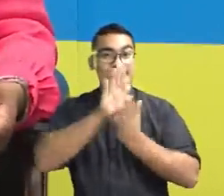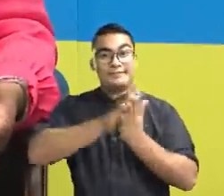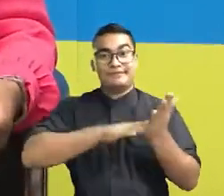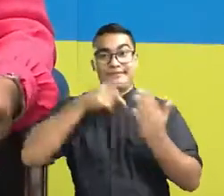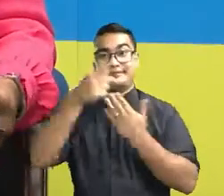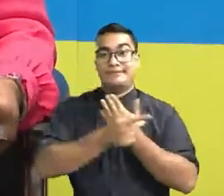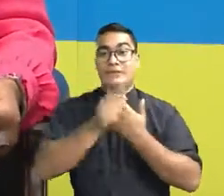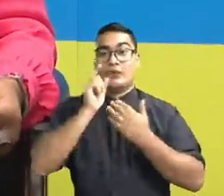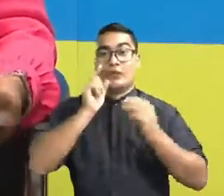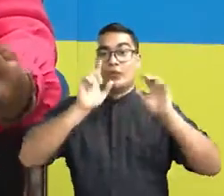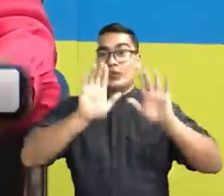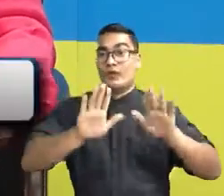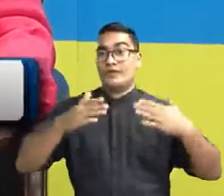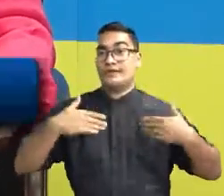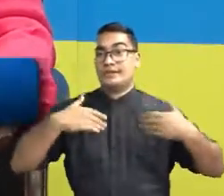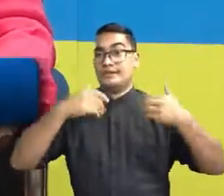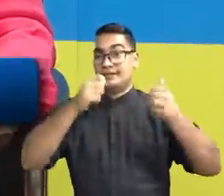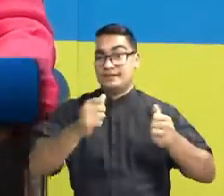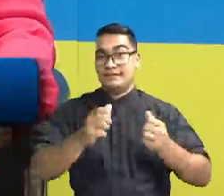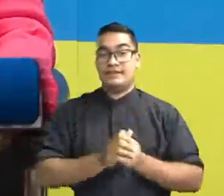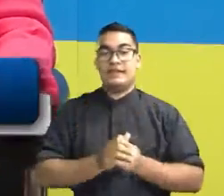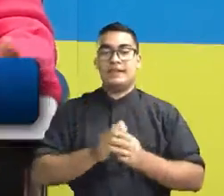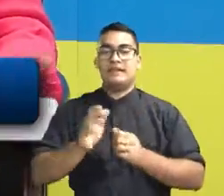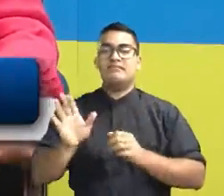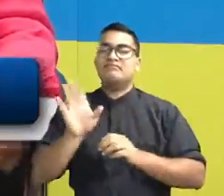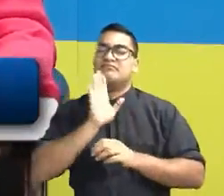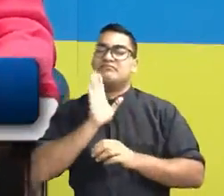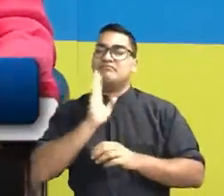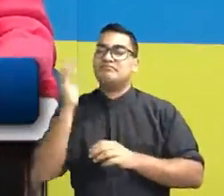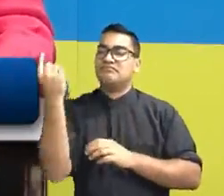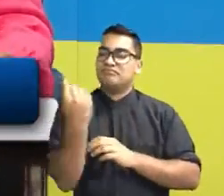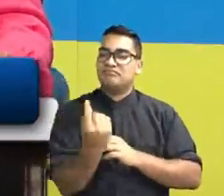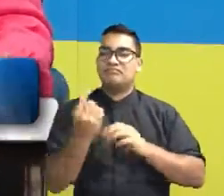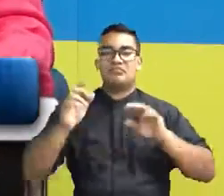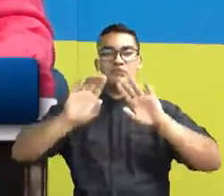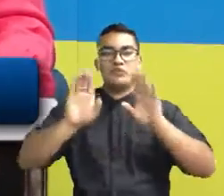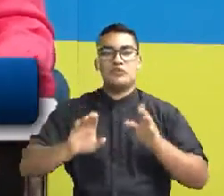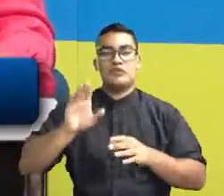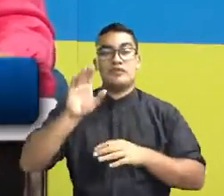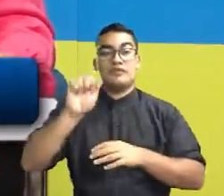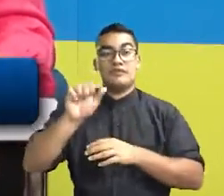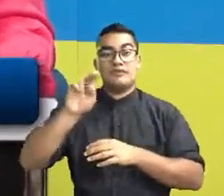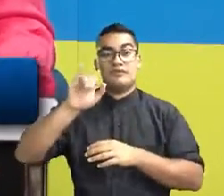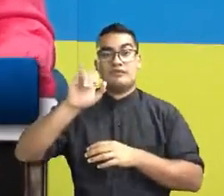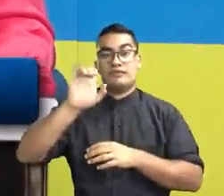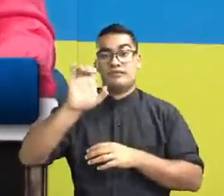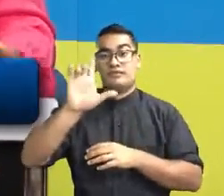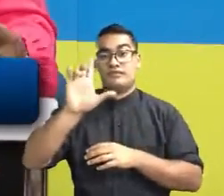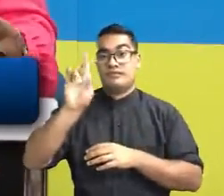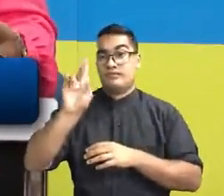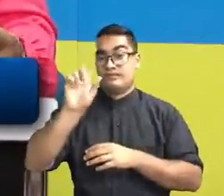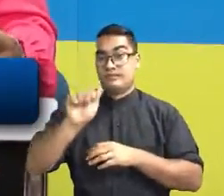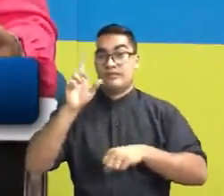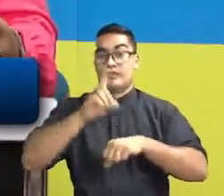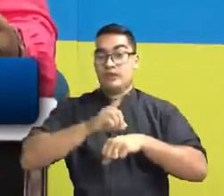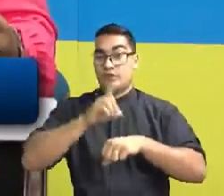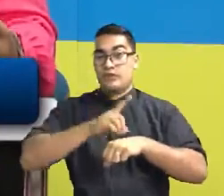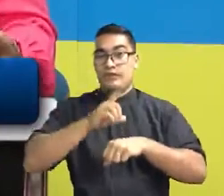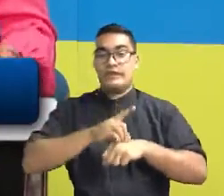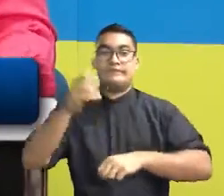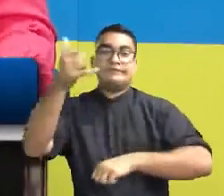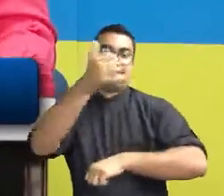Salud. Esta tarde vamos a estar conversando con la doctora Anielka Real, quien es especialista en medicina interna del Hospital